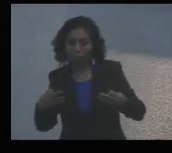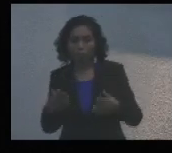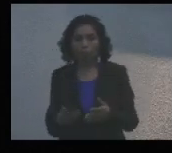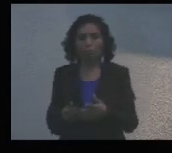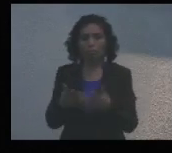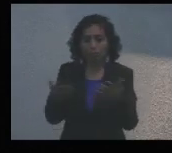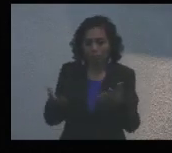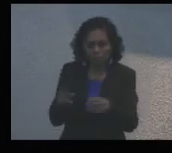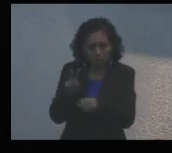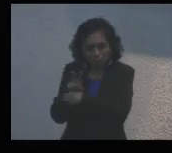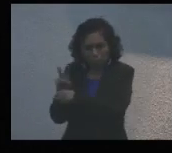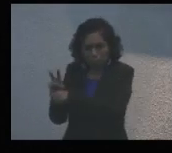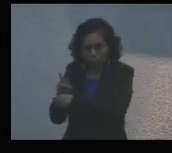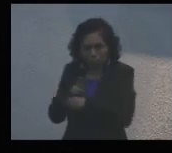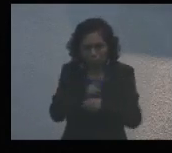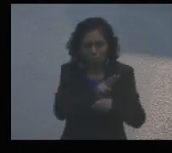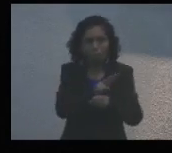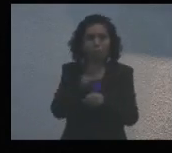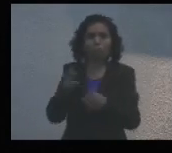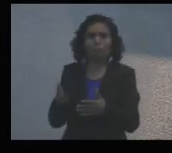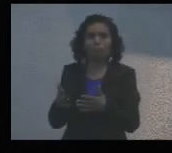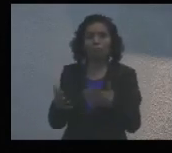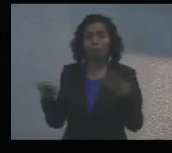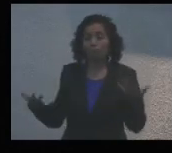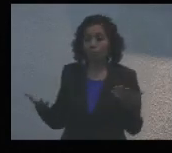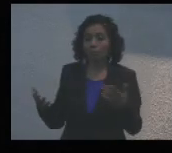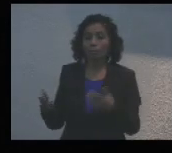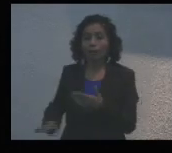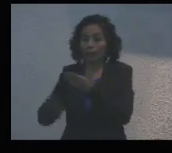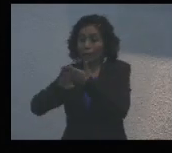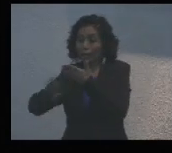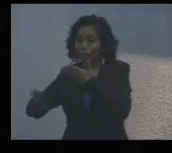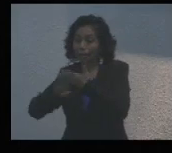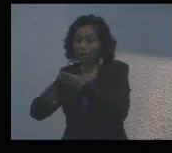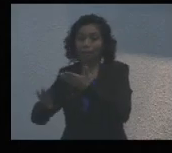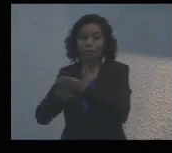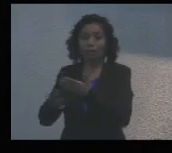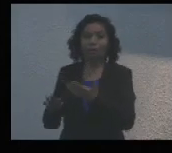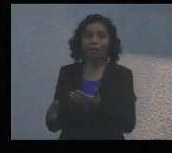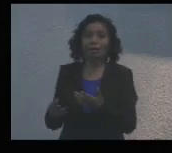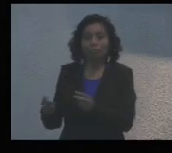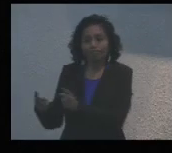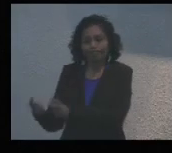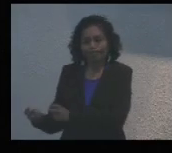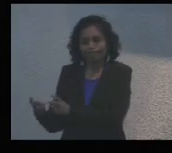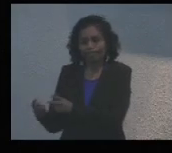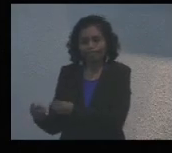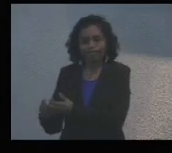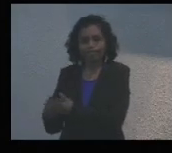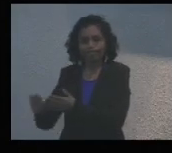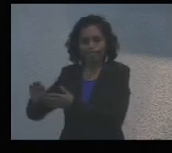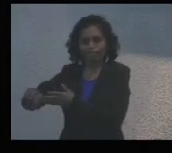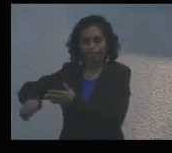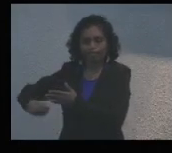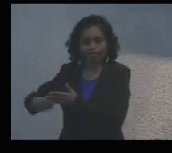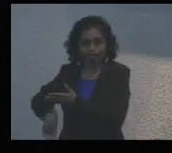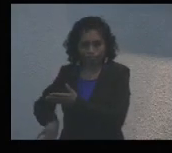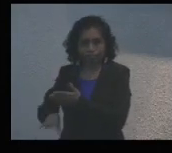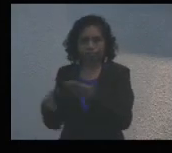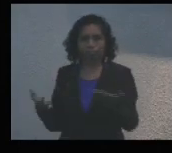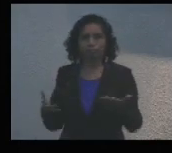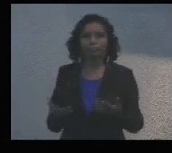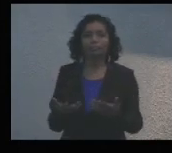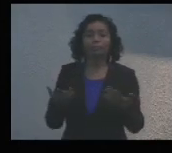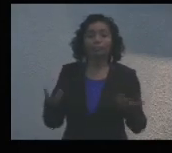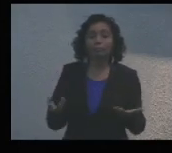a la vigilancia para evitar y combatir los riesgos de fraudes o corrupción es de reconocimiento. En cuanto